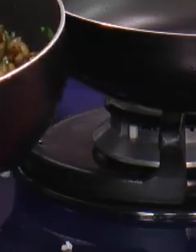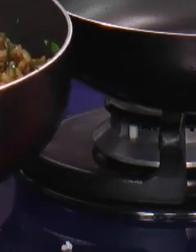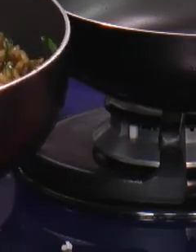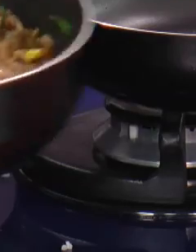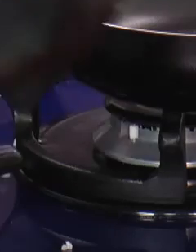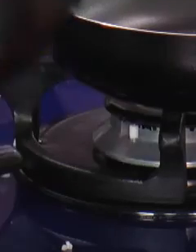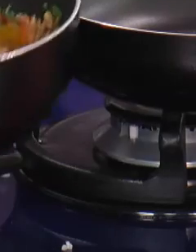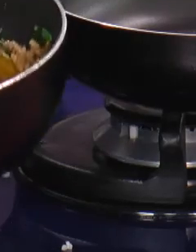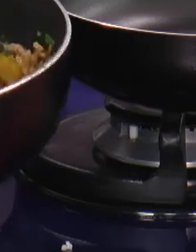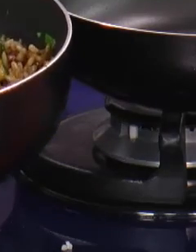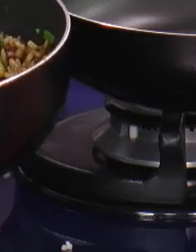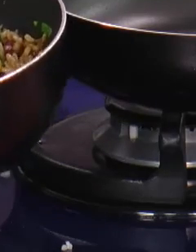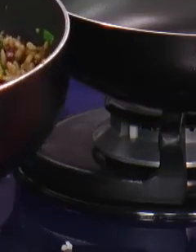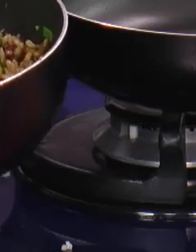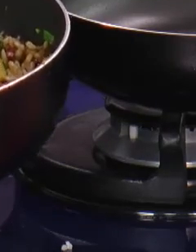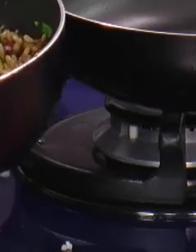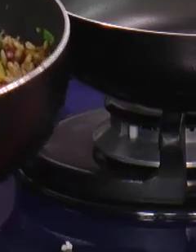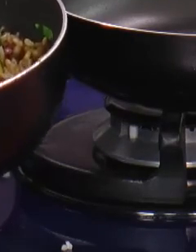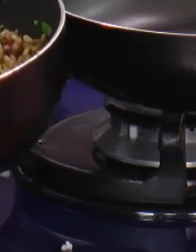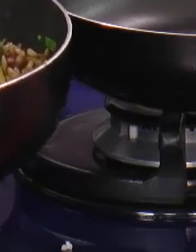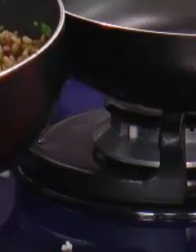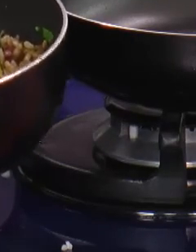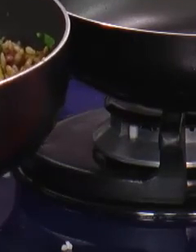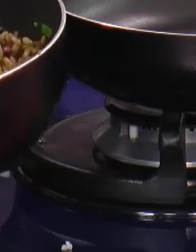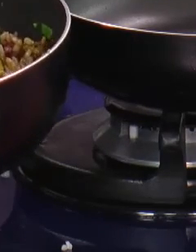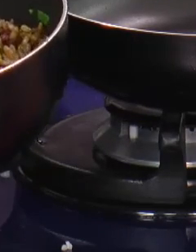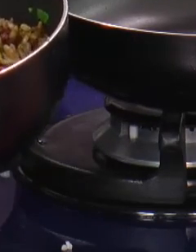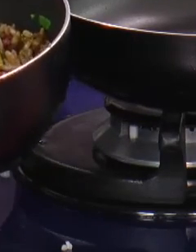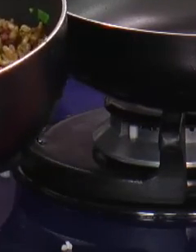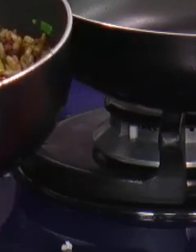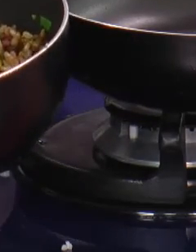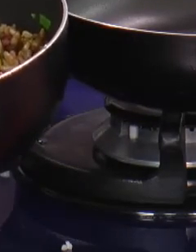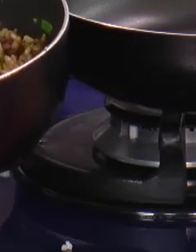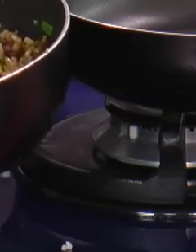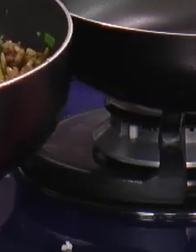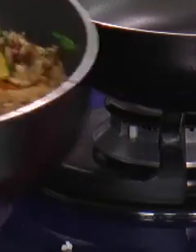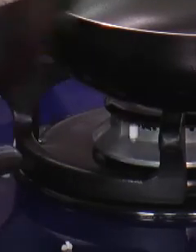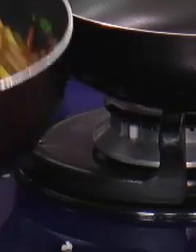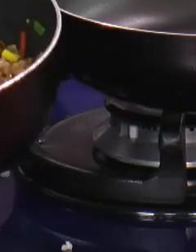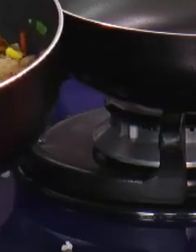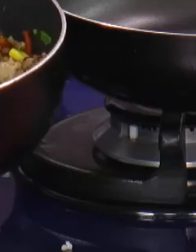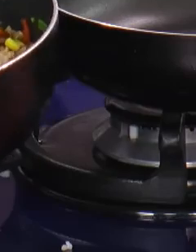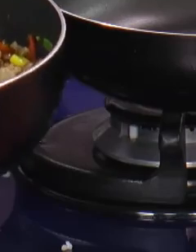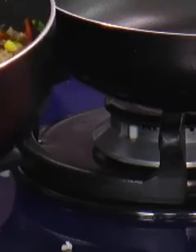guste el teatro pueda celebrar y hacer partícipe de todo lo que hay para ustedes.